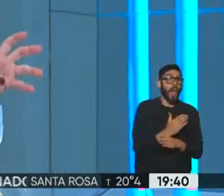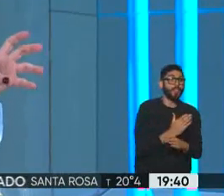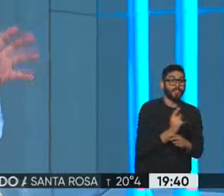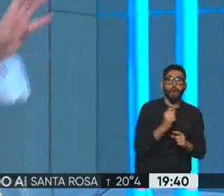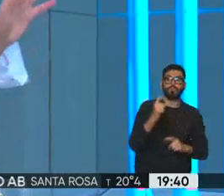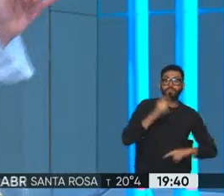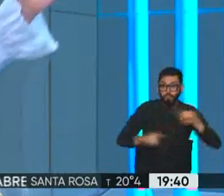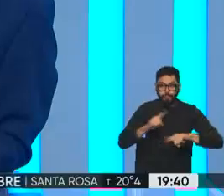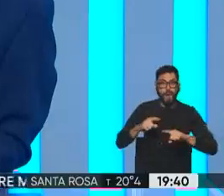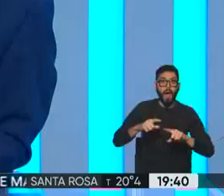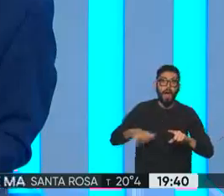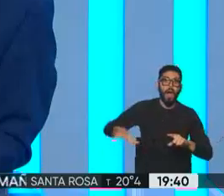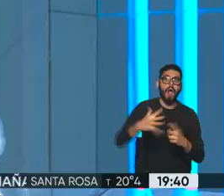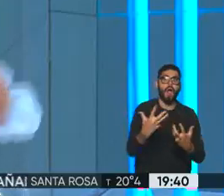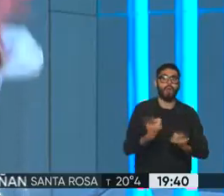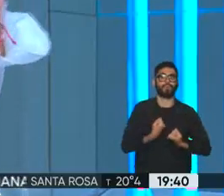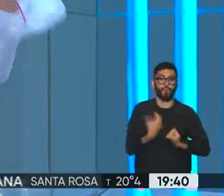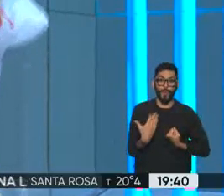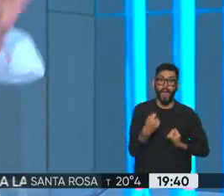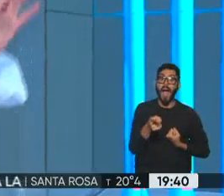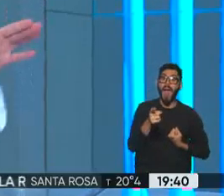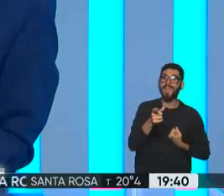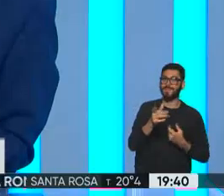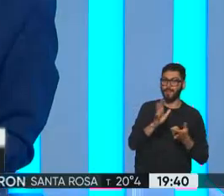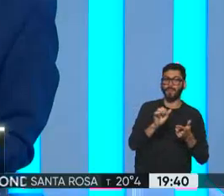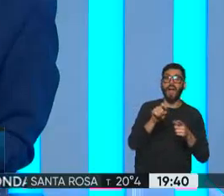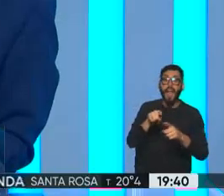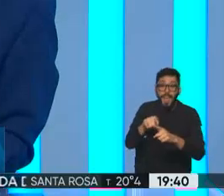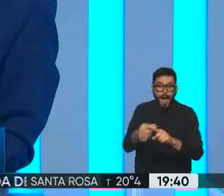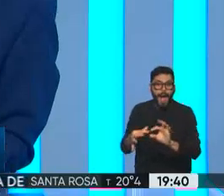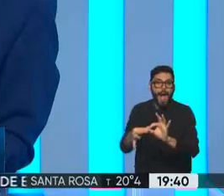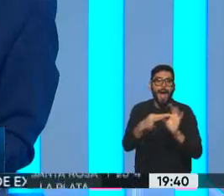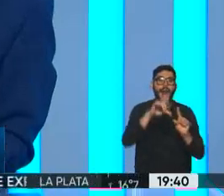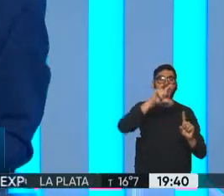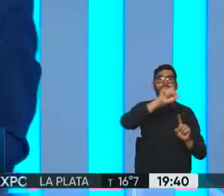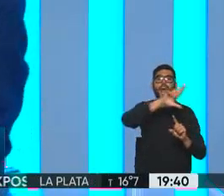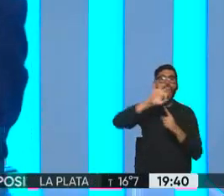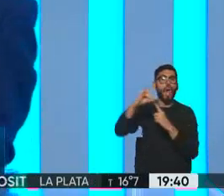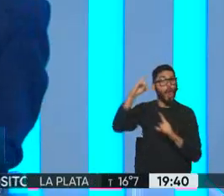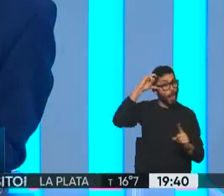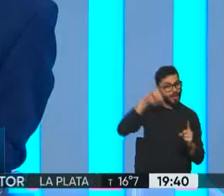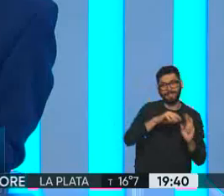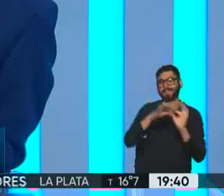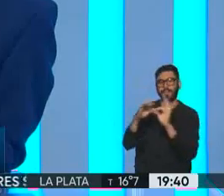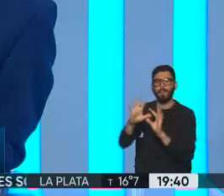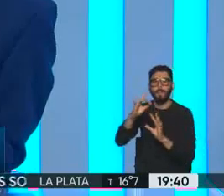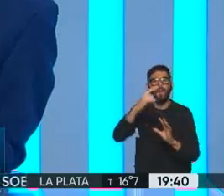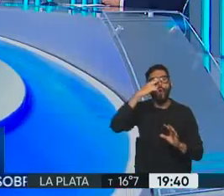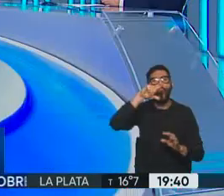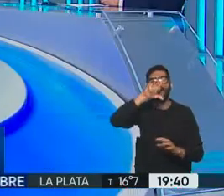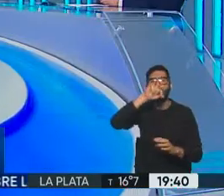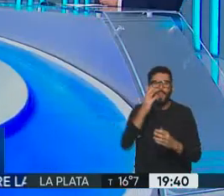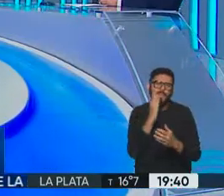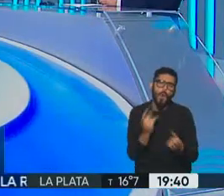líneas está todo. Ahí está el río que lo lleva el Cuervo Larroque. Te pido un favor, volveme al último tuit, por favor. El último